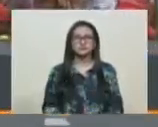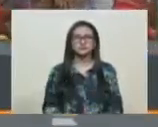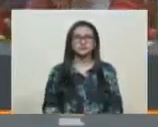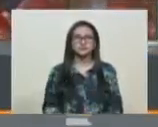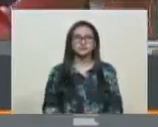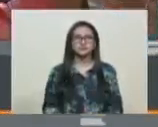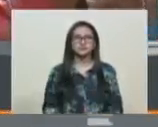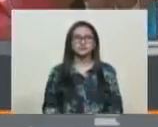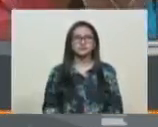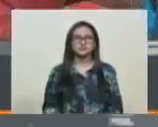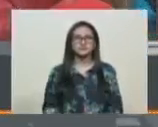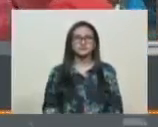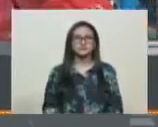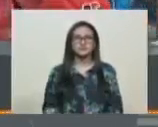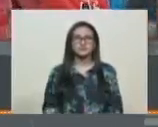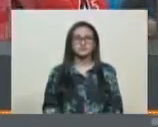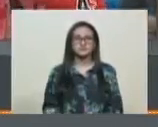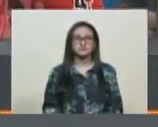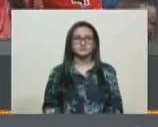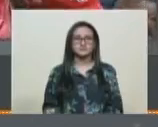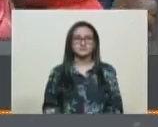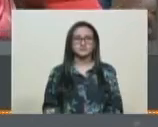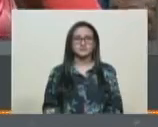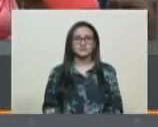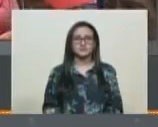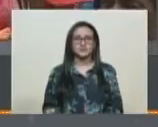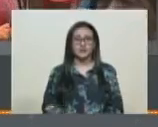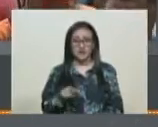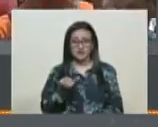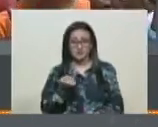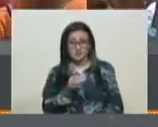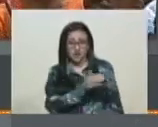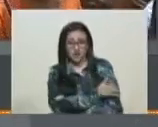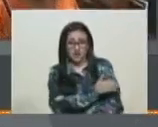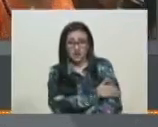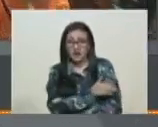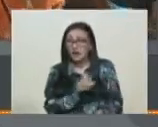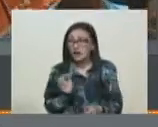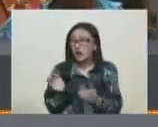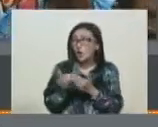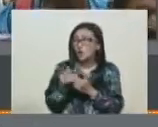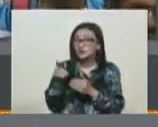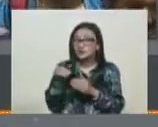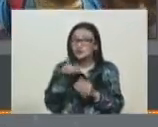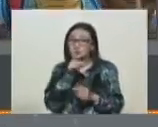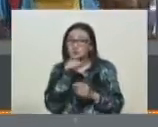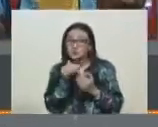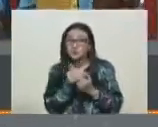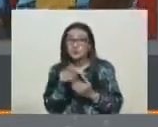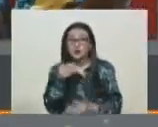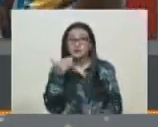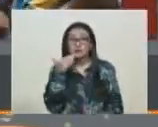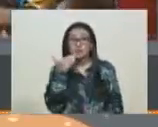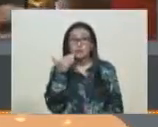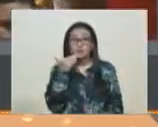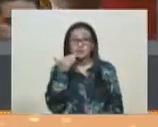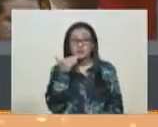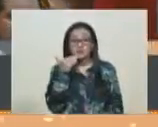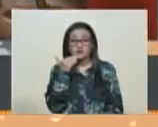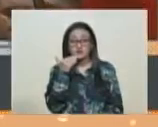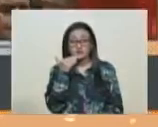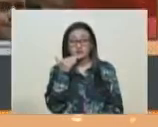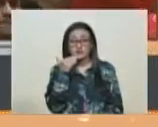Y cuando hablamos de esta dirigencia que se esconde en los pantalones de Donald Trump, como muchos de los gobiernos de nuestra